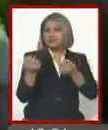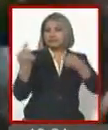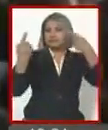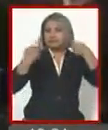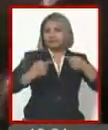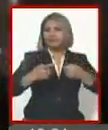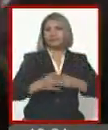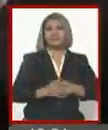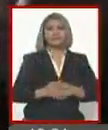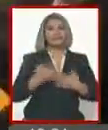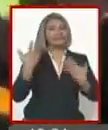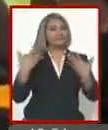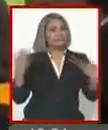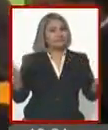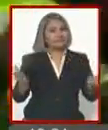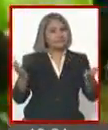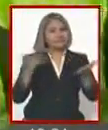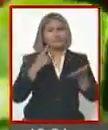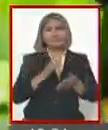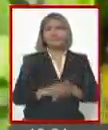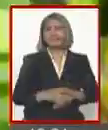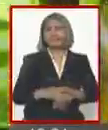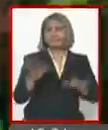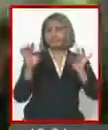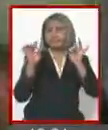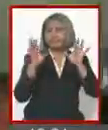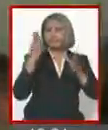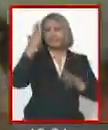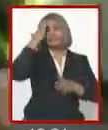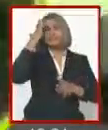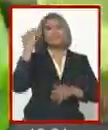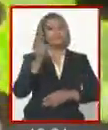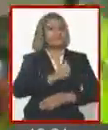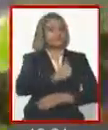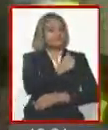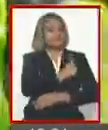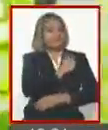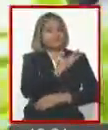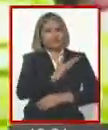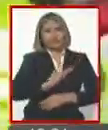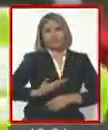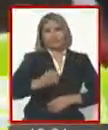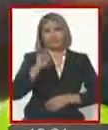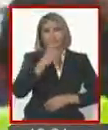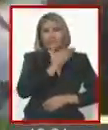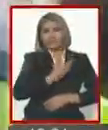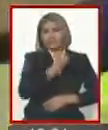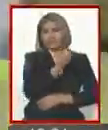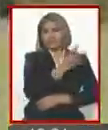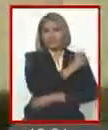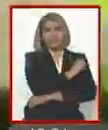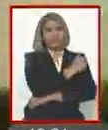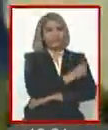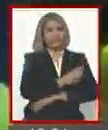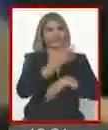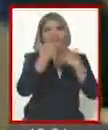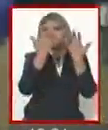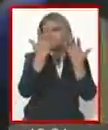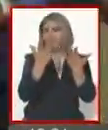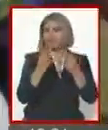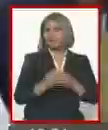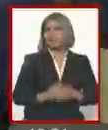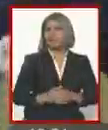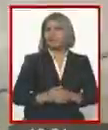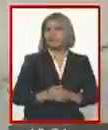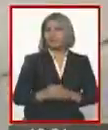hay que fustigar y reprochar estas actitudes de algunas autoridades y lamentablemente